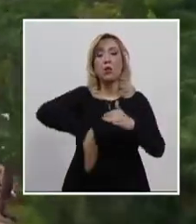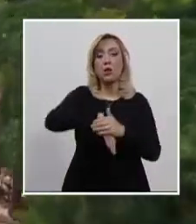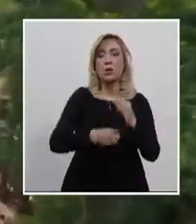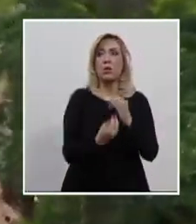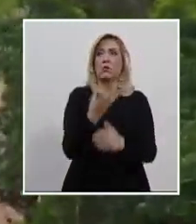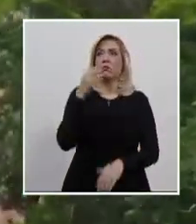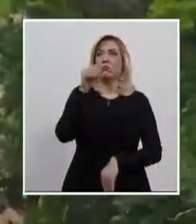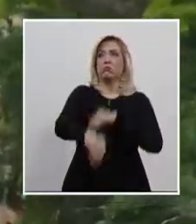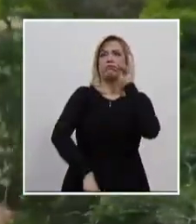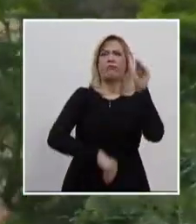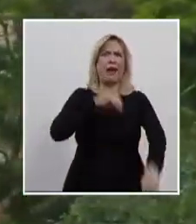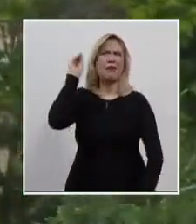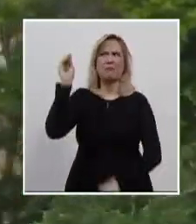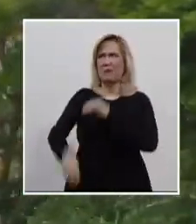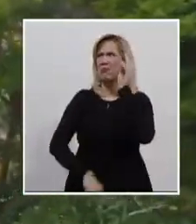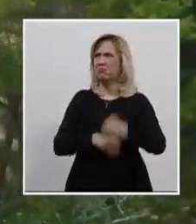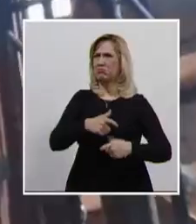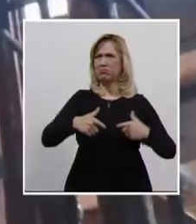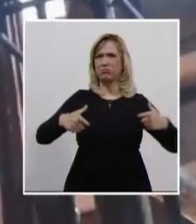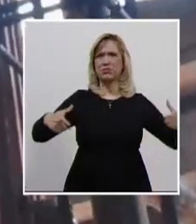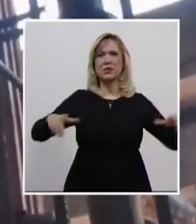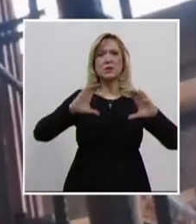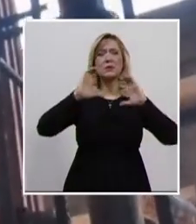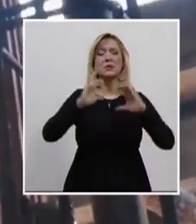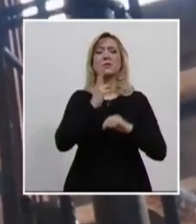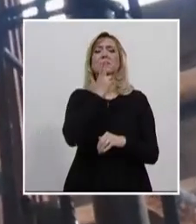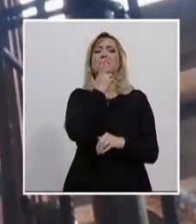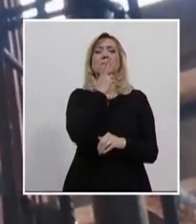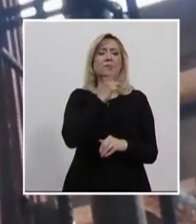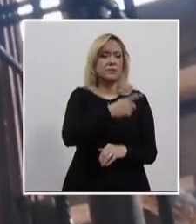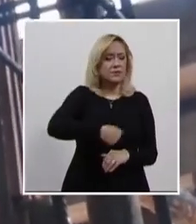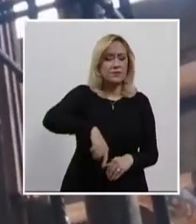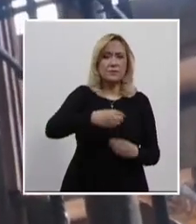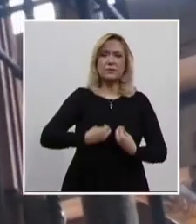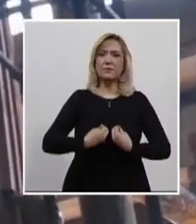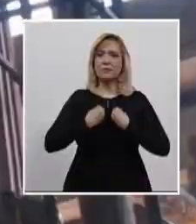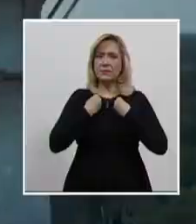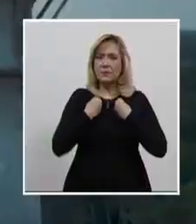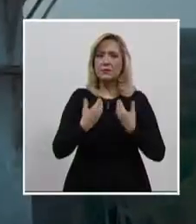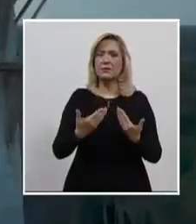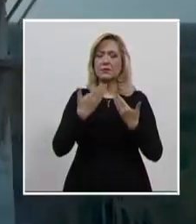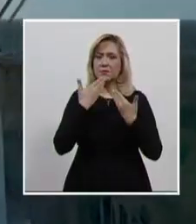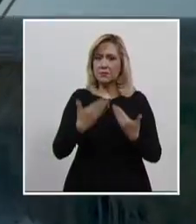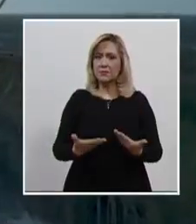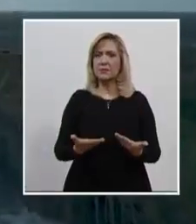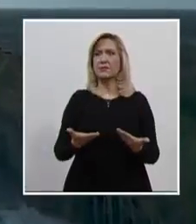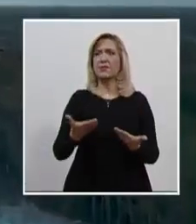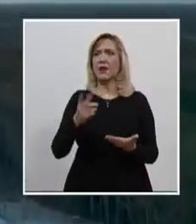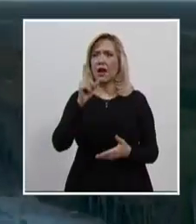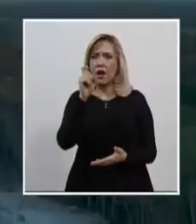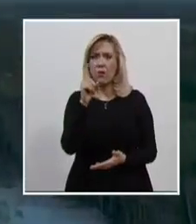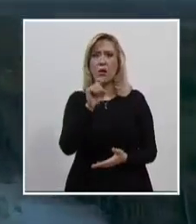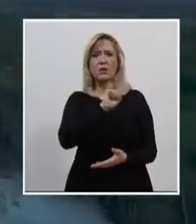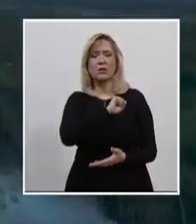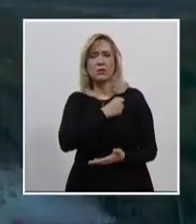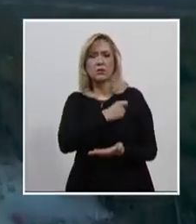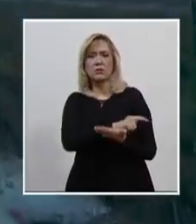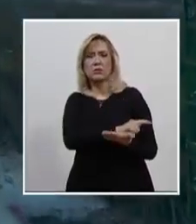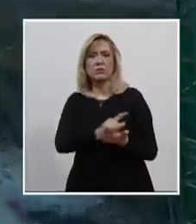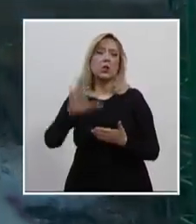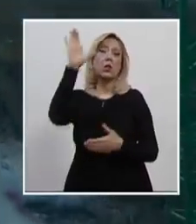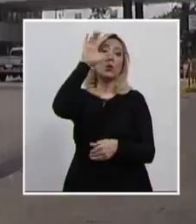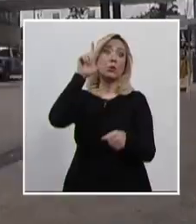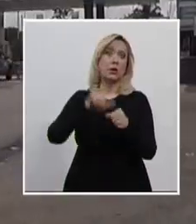ambiente sano, lo que impacta otros derechos, como el de acceso a una vivienda digna, a la salud, al agua y al patrimonio cultural,